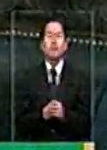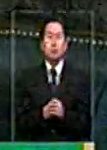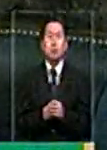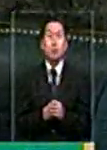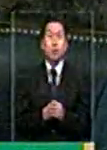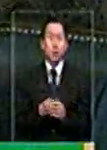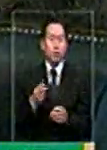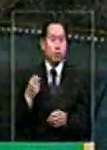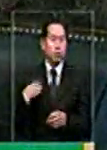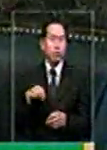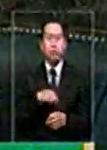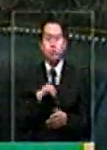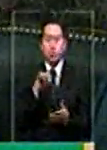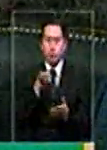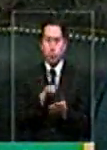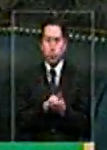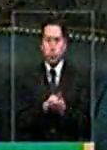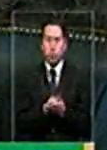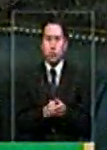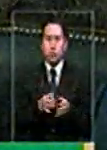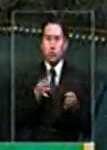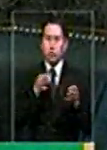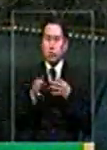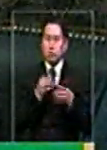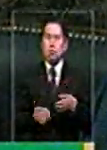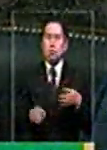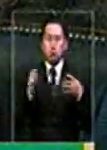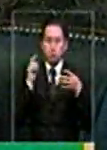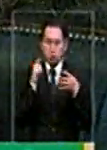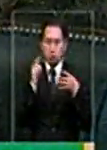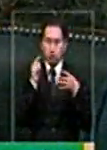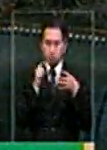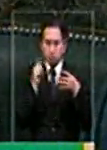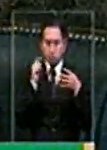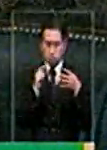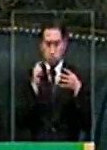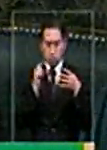vamos a ir punto por punto sobre